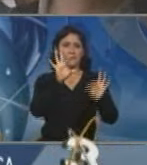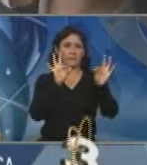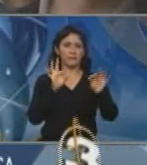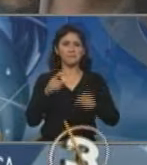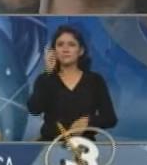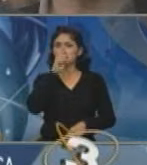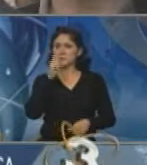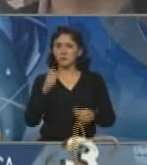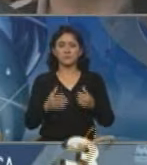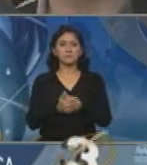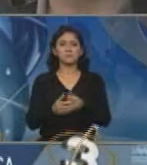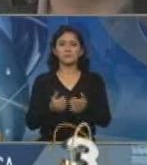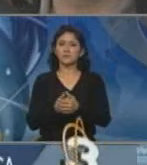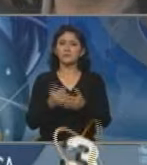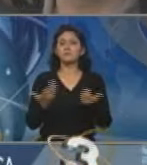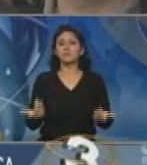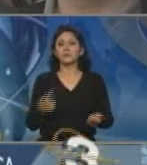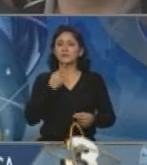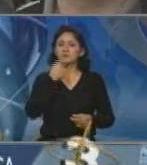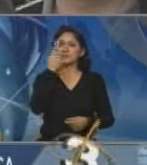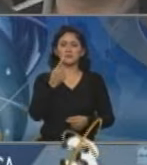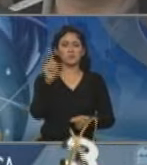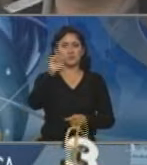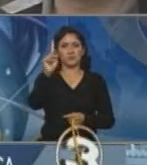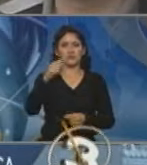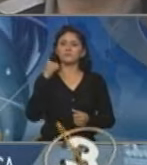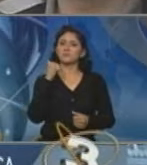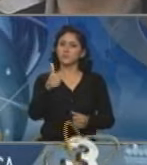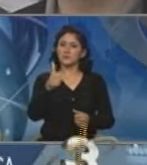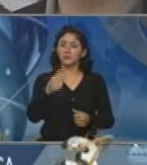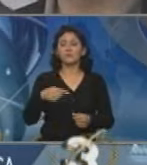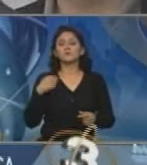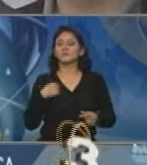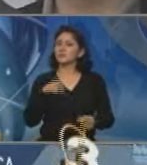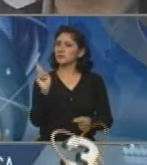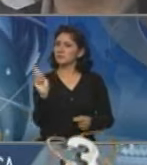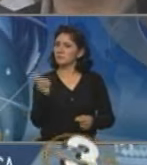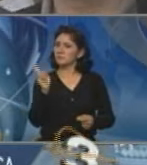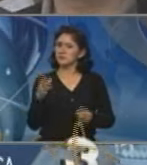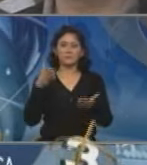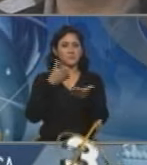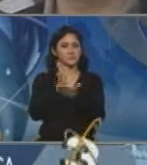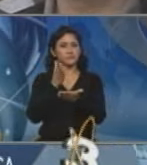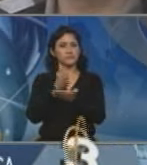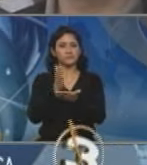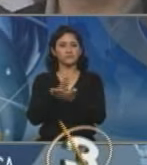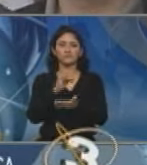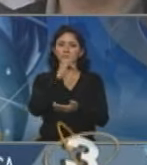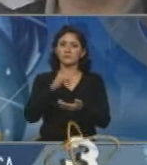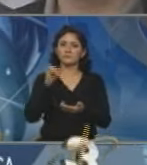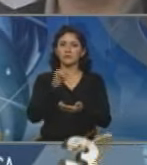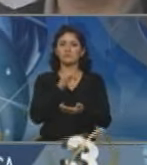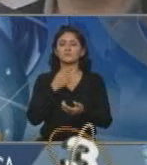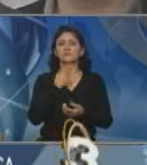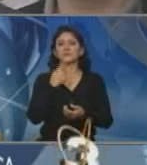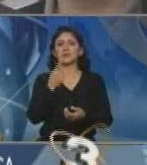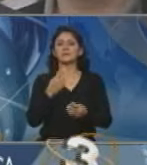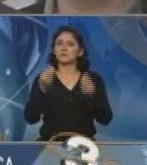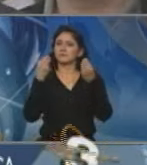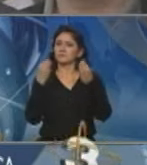es bueno. Se debe de habituar uno a votar siempre, todo con el gran